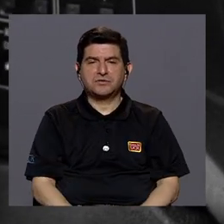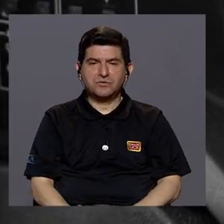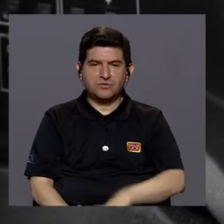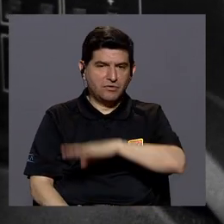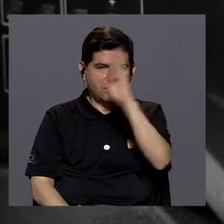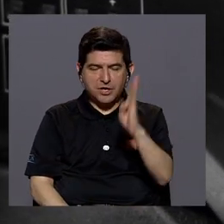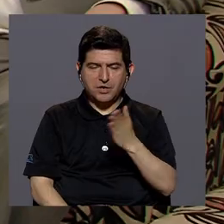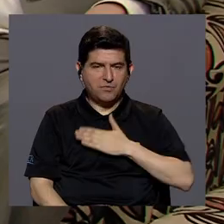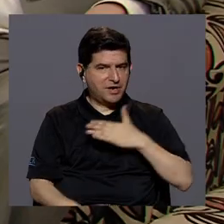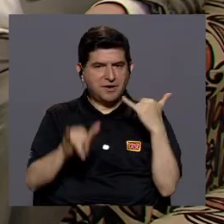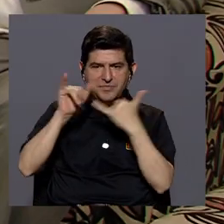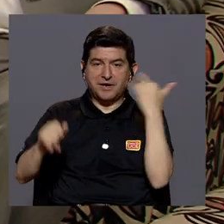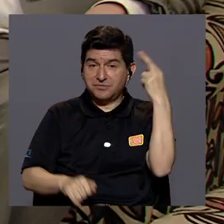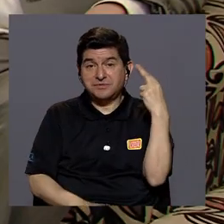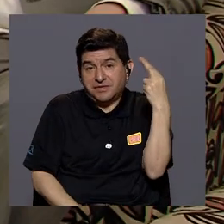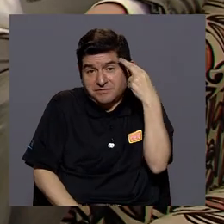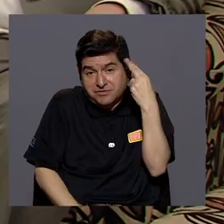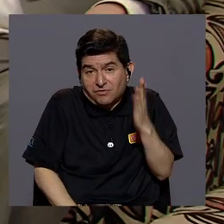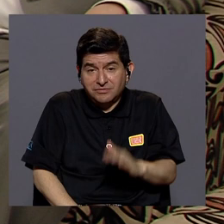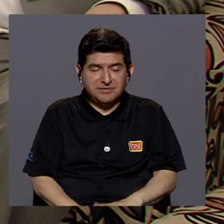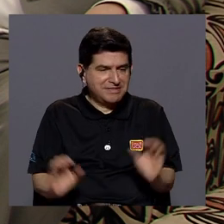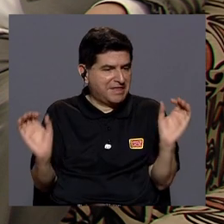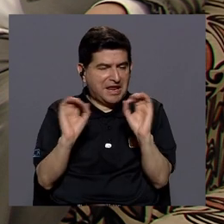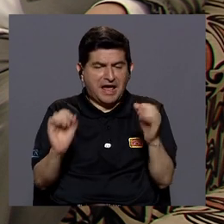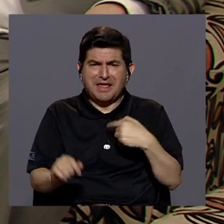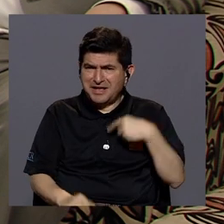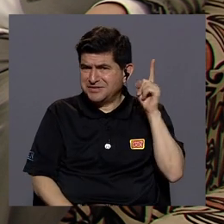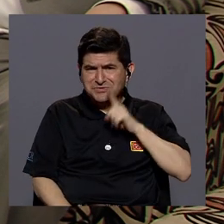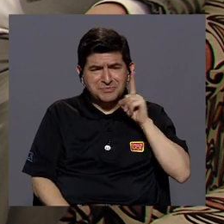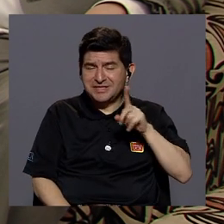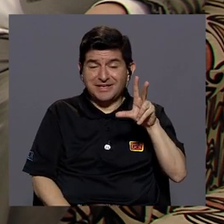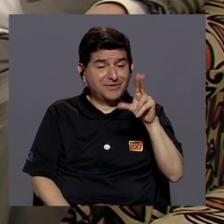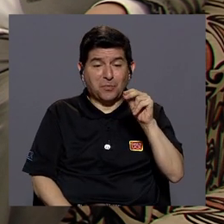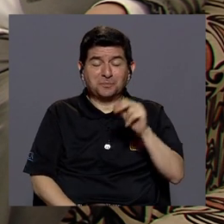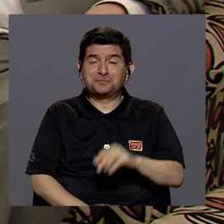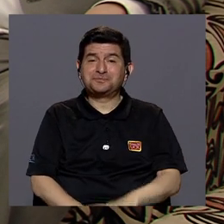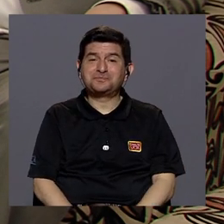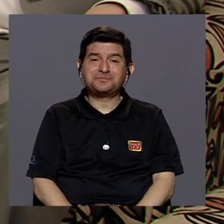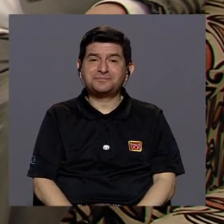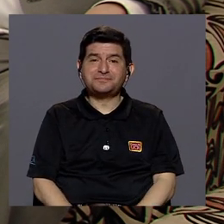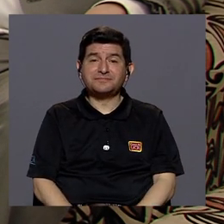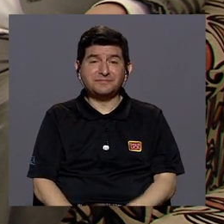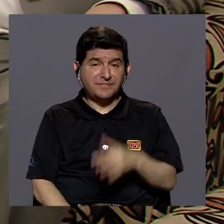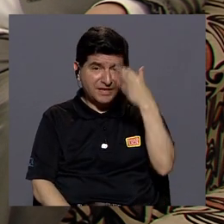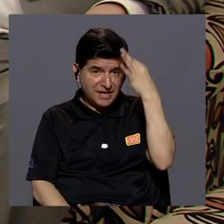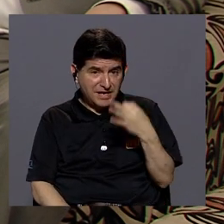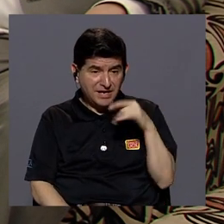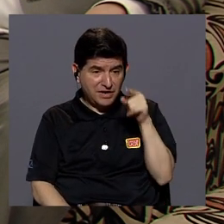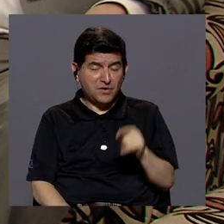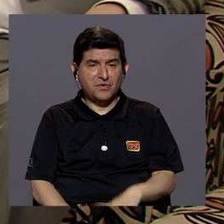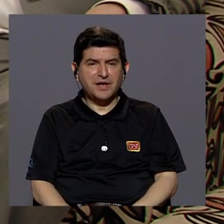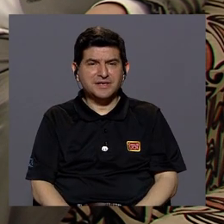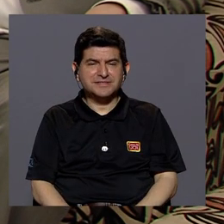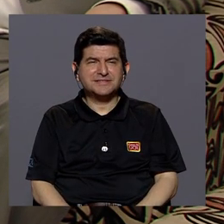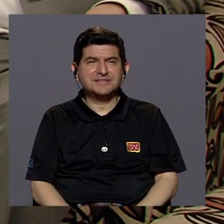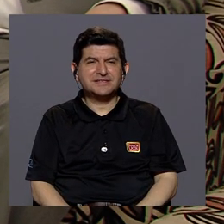acusado de nada, por mentir. Y creo que eso es ser el norte de un